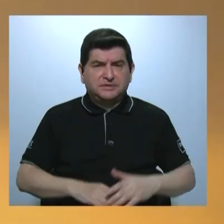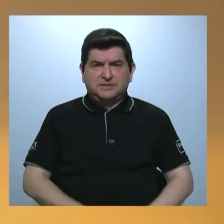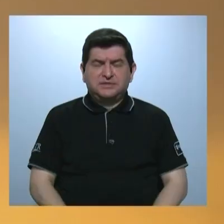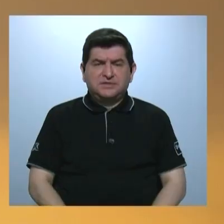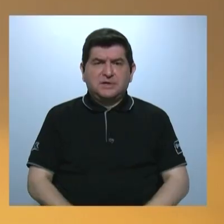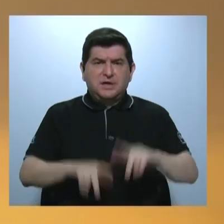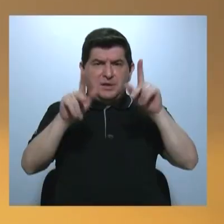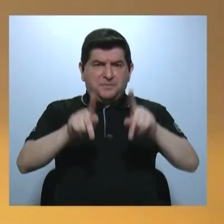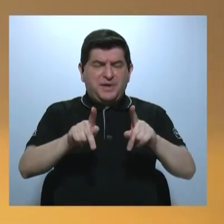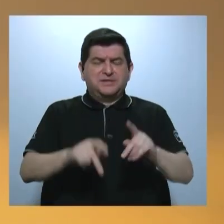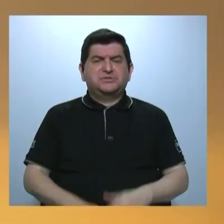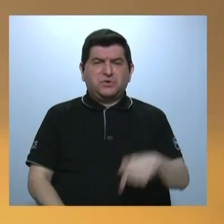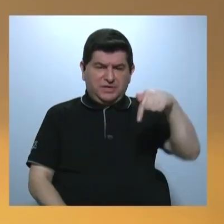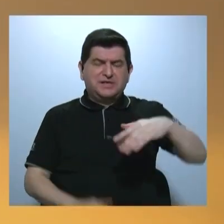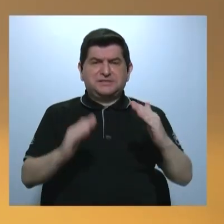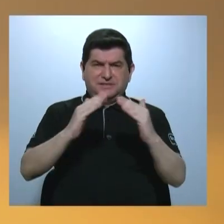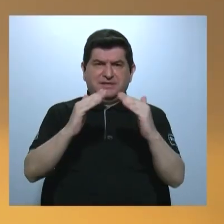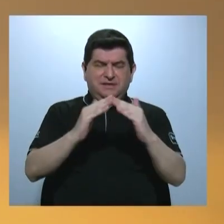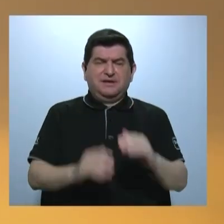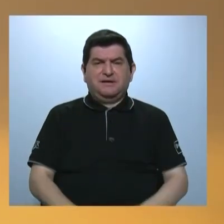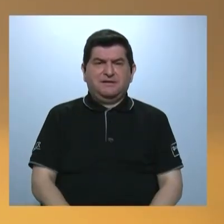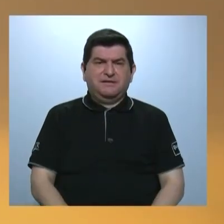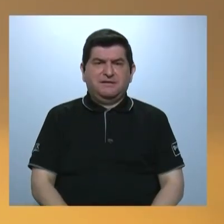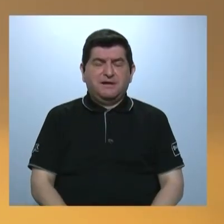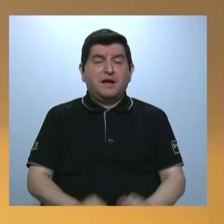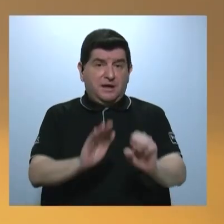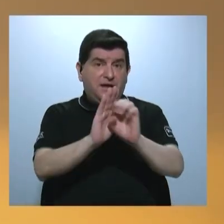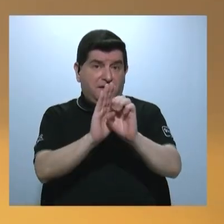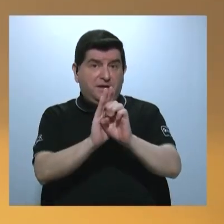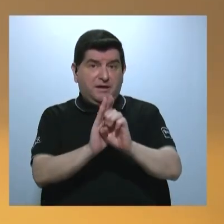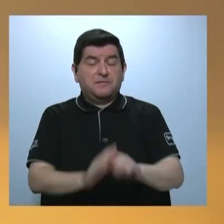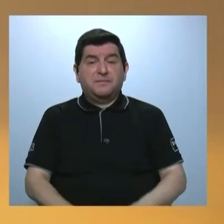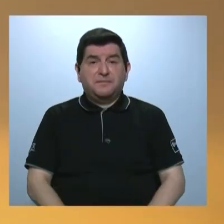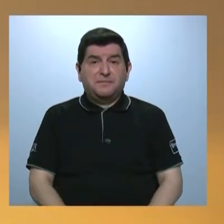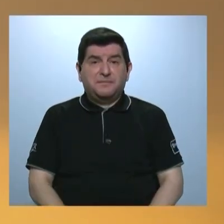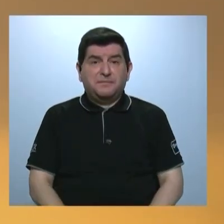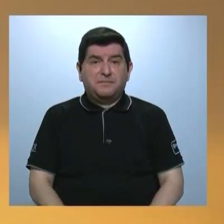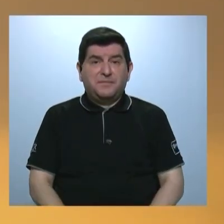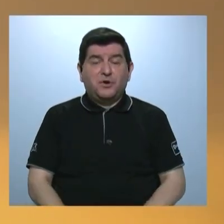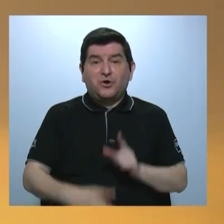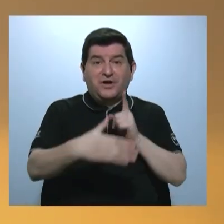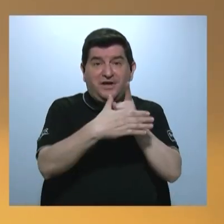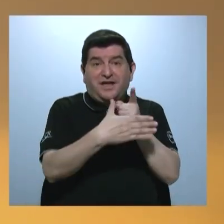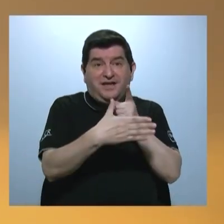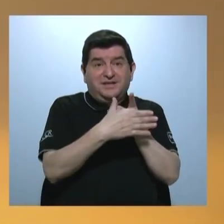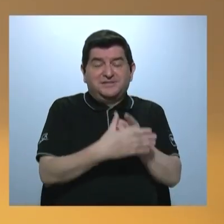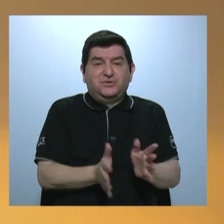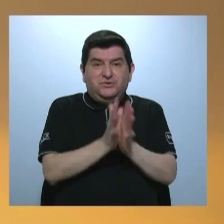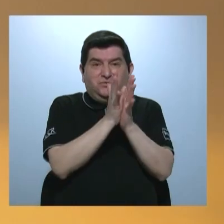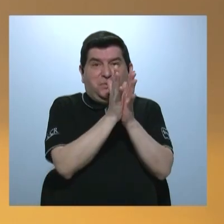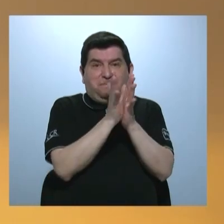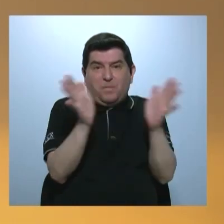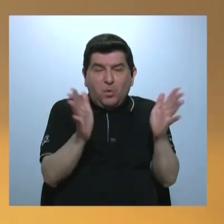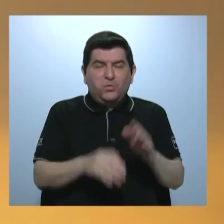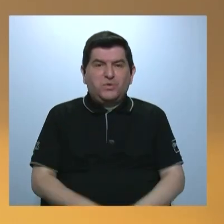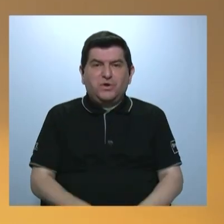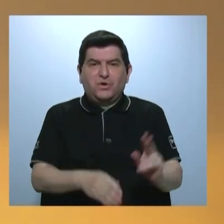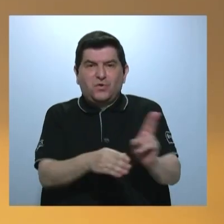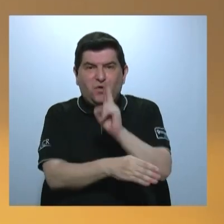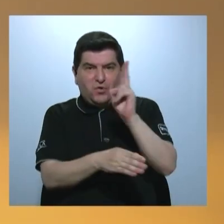los habitantes, y aparentemente están muy contentos de que se insulte en público y se